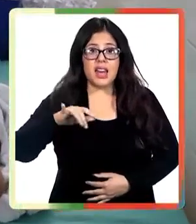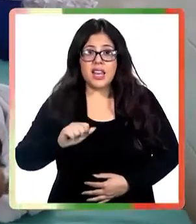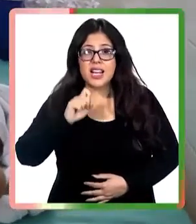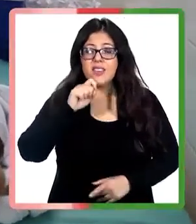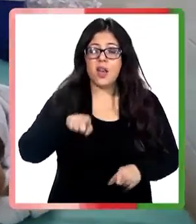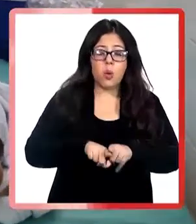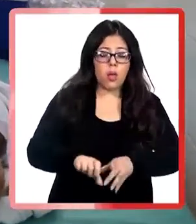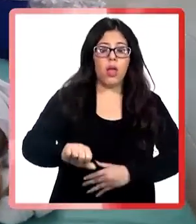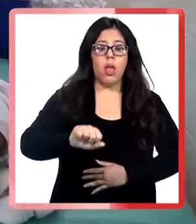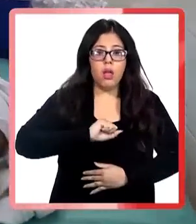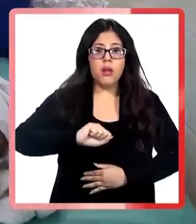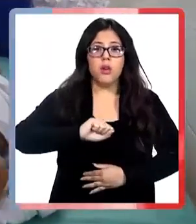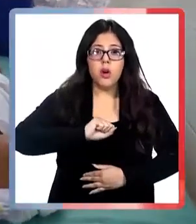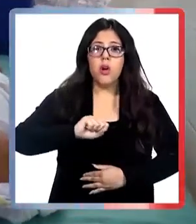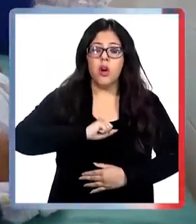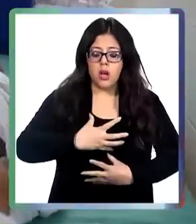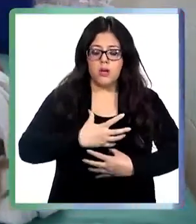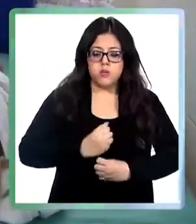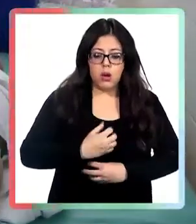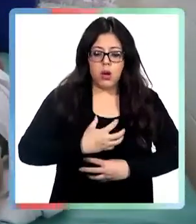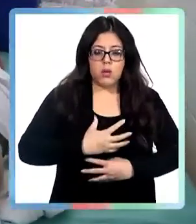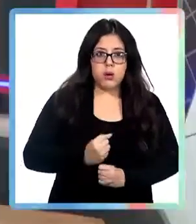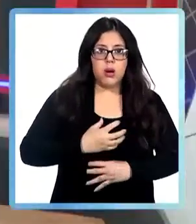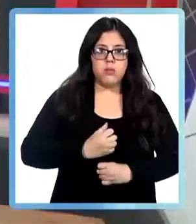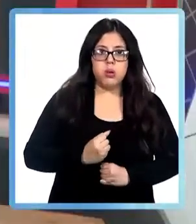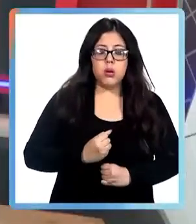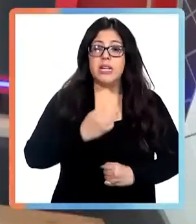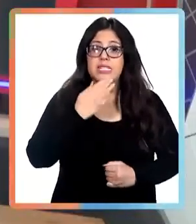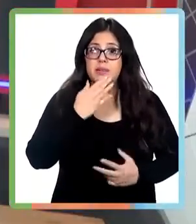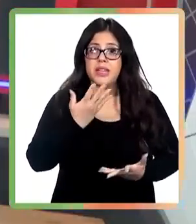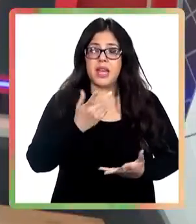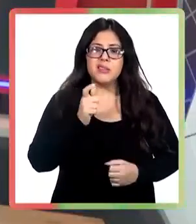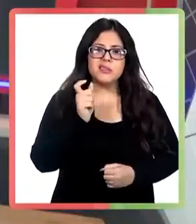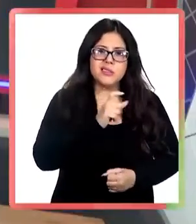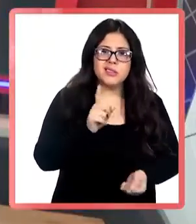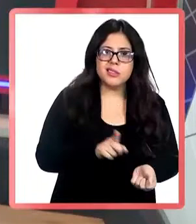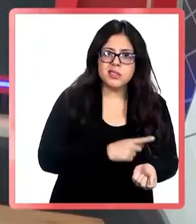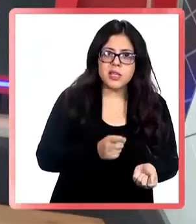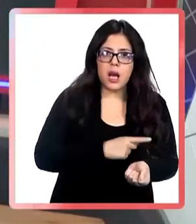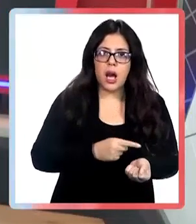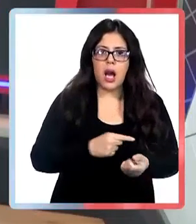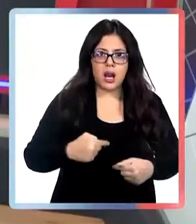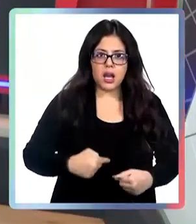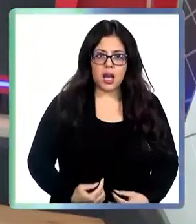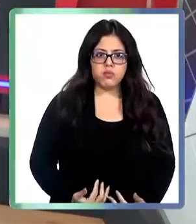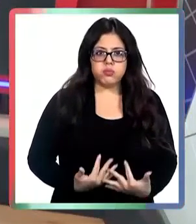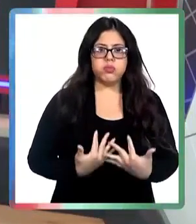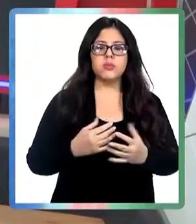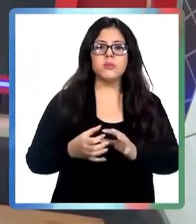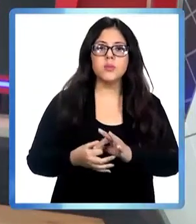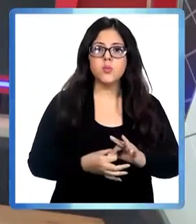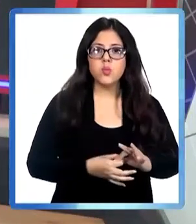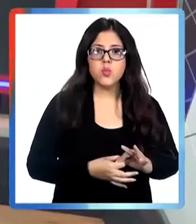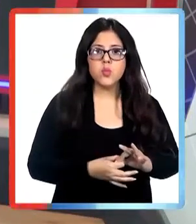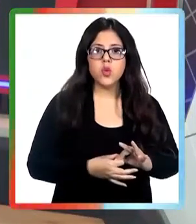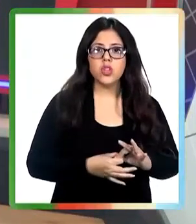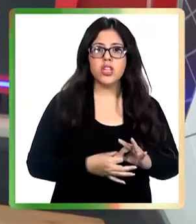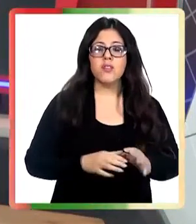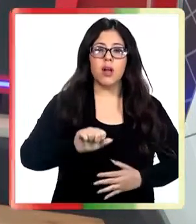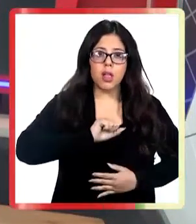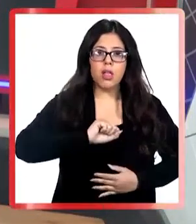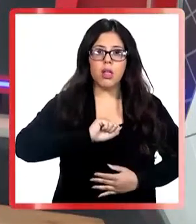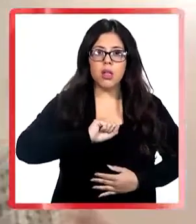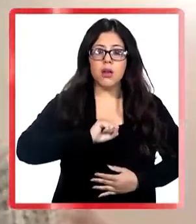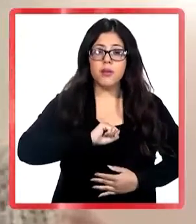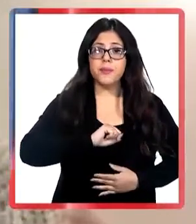generan y eso hace que aumente la presión dentro del abdomen, puede haber hemorragias por la misma consecuencia de los accesos de